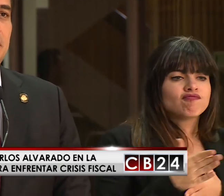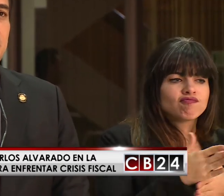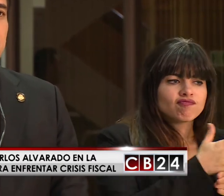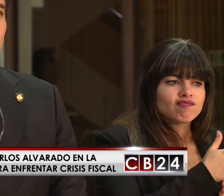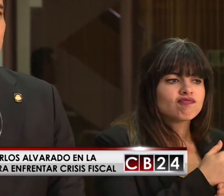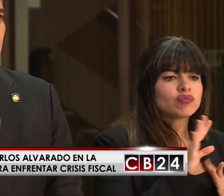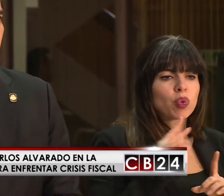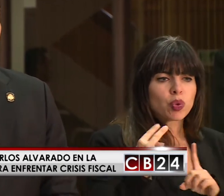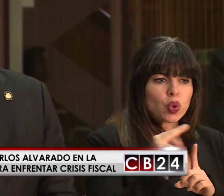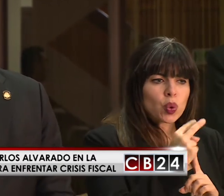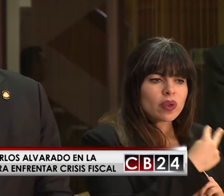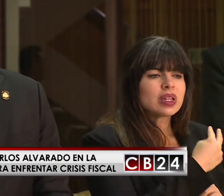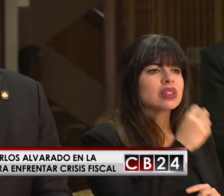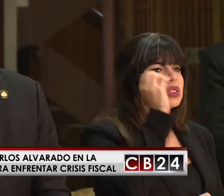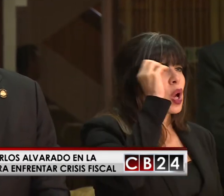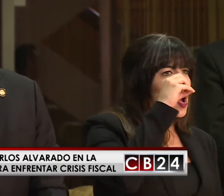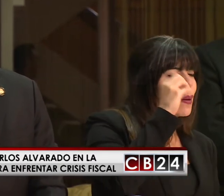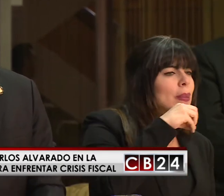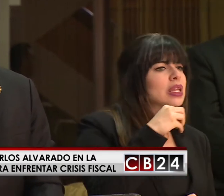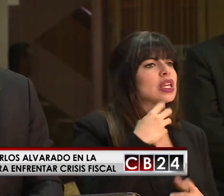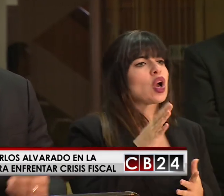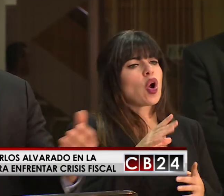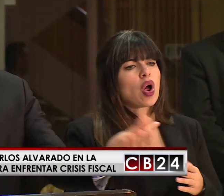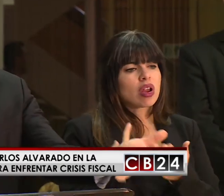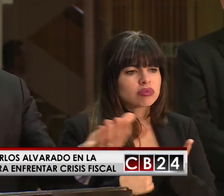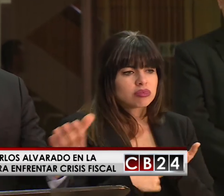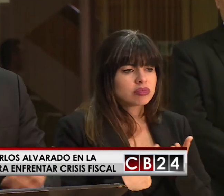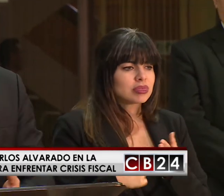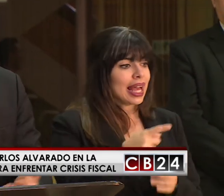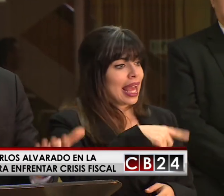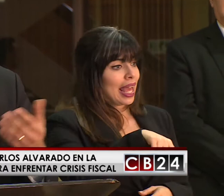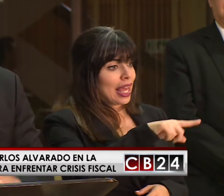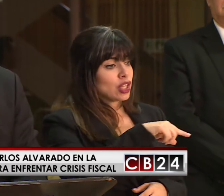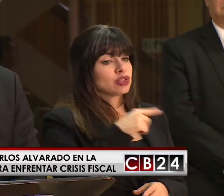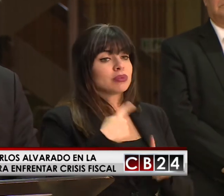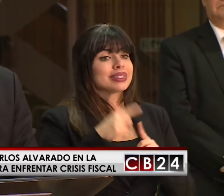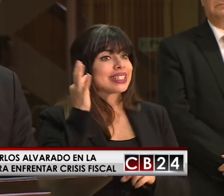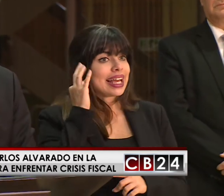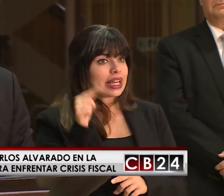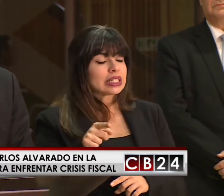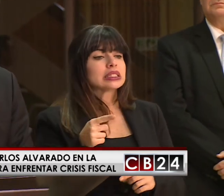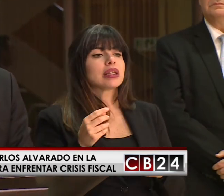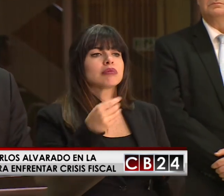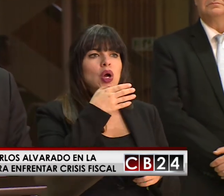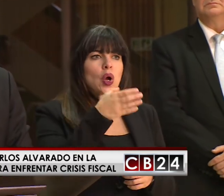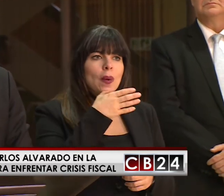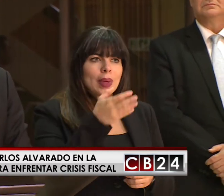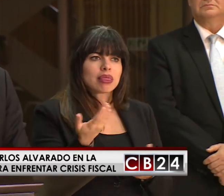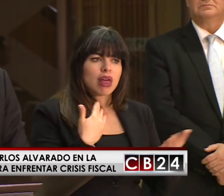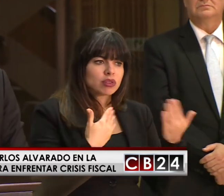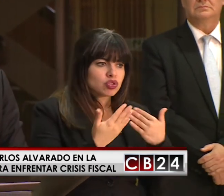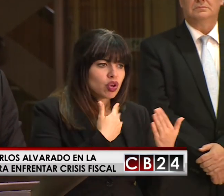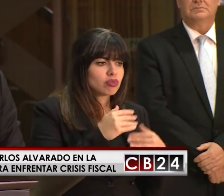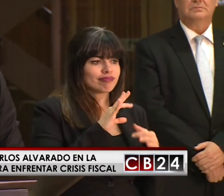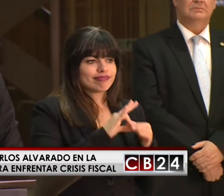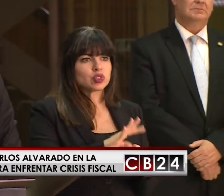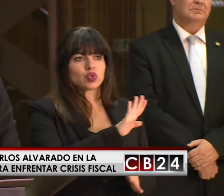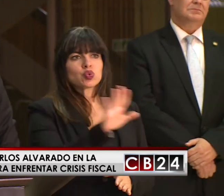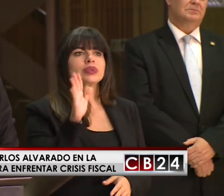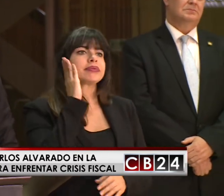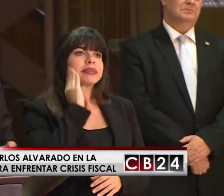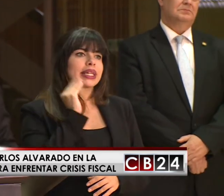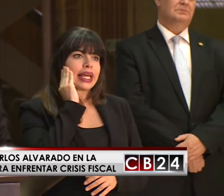vista, opiniones, criterios, ellos y ella poder darnos recomendaciones a partir de su